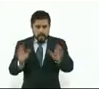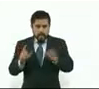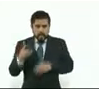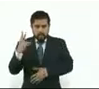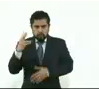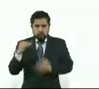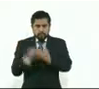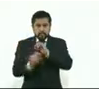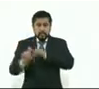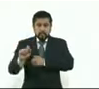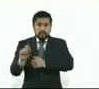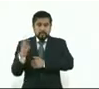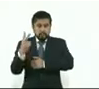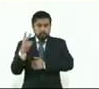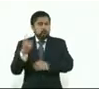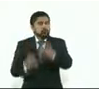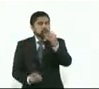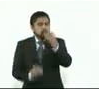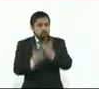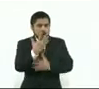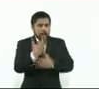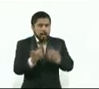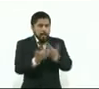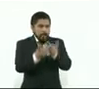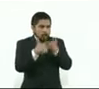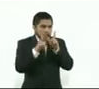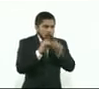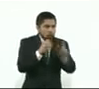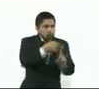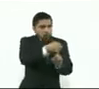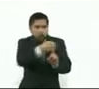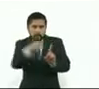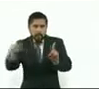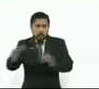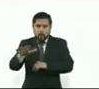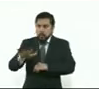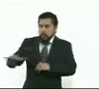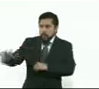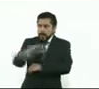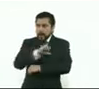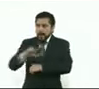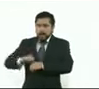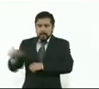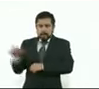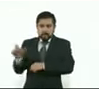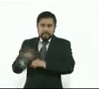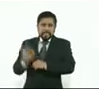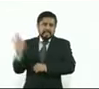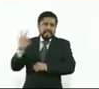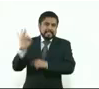nueva coordinación territorial. Estamos ubicando el espacio, puede ser en San Luis Tlaxcaltemalco,